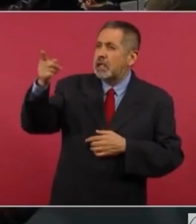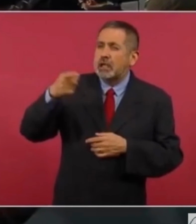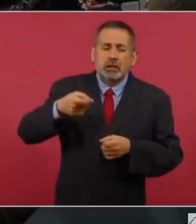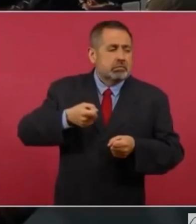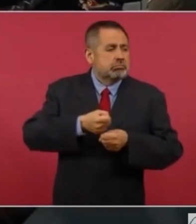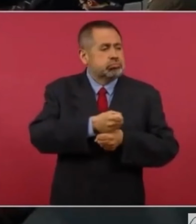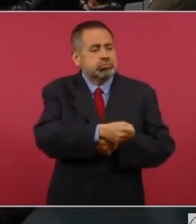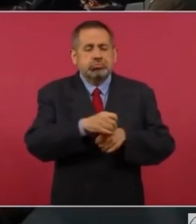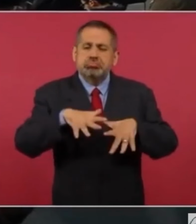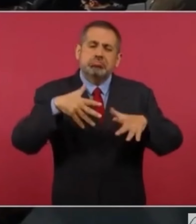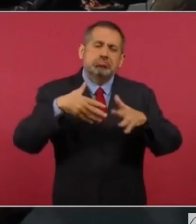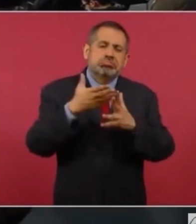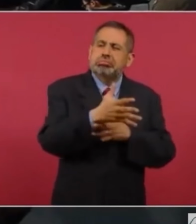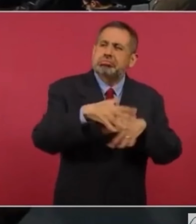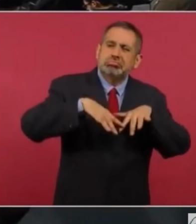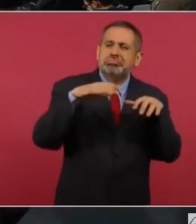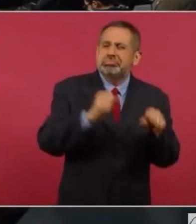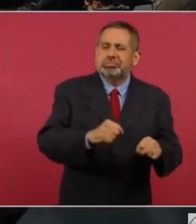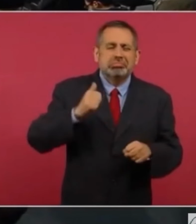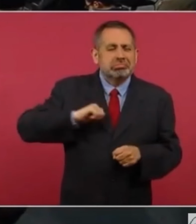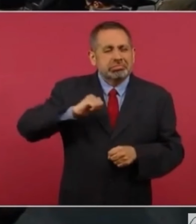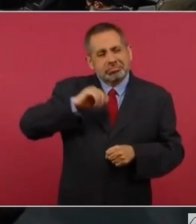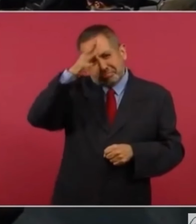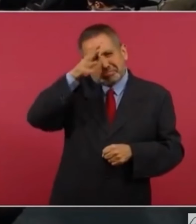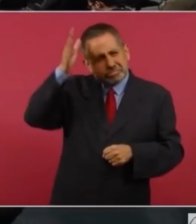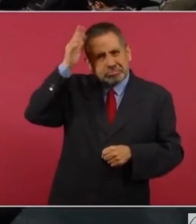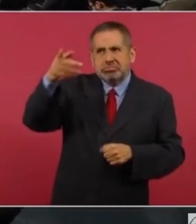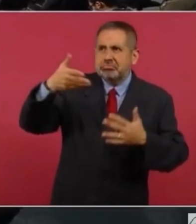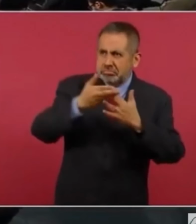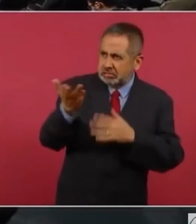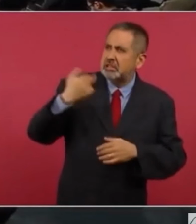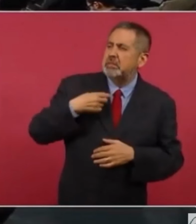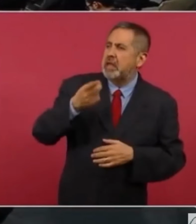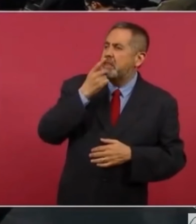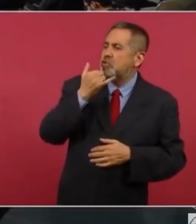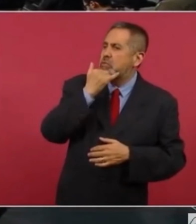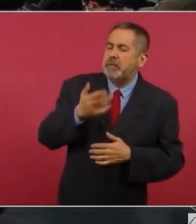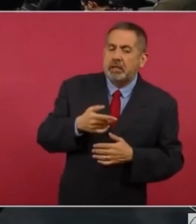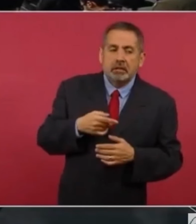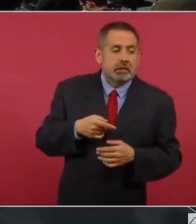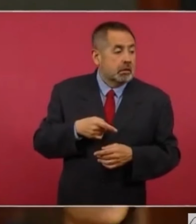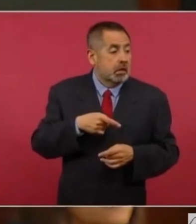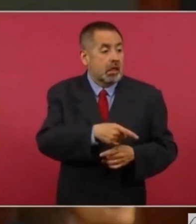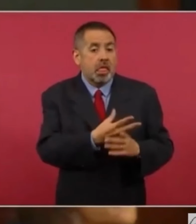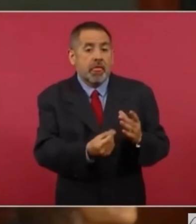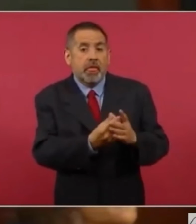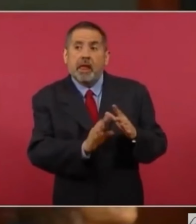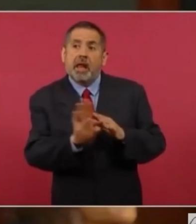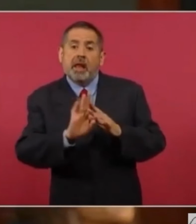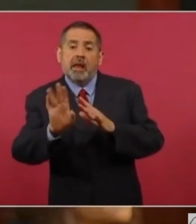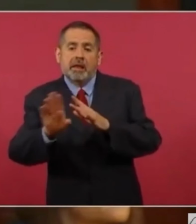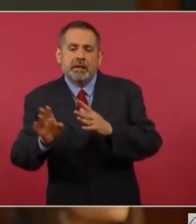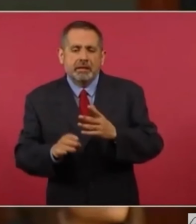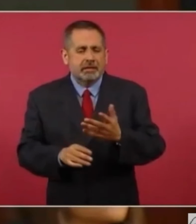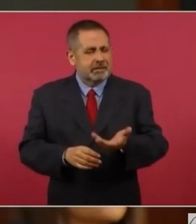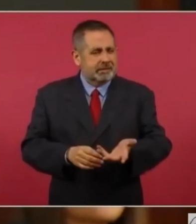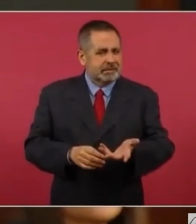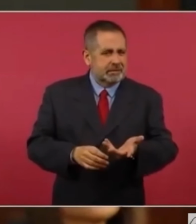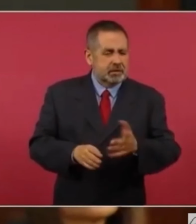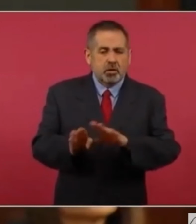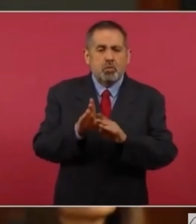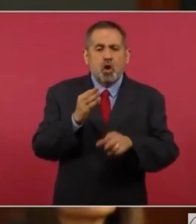la conquista y la colonia aquí en México. ¿Cómo considera que está actualmente la